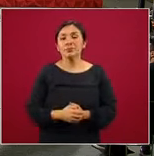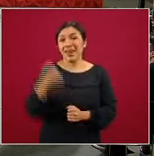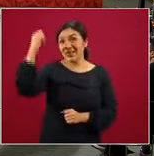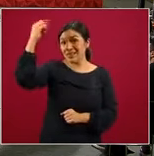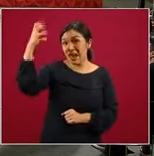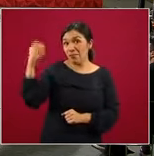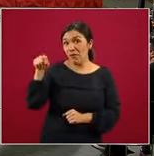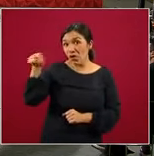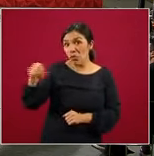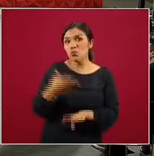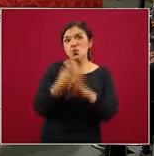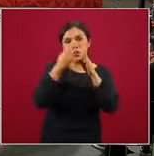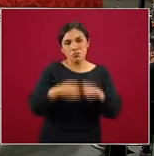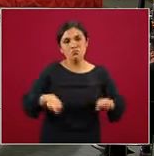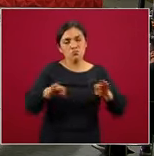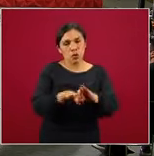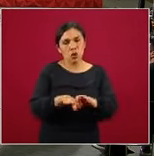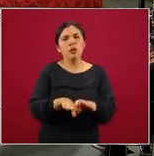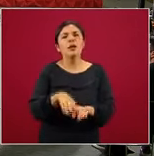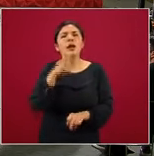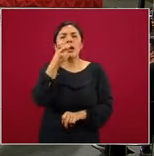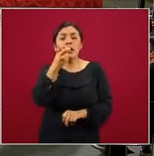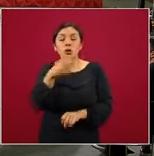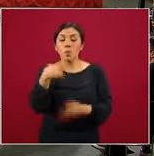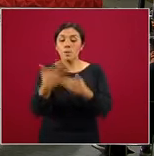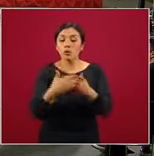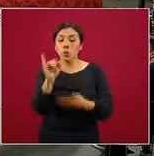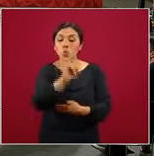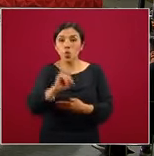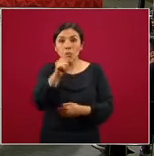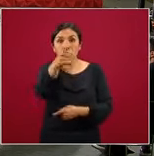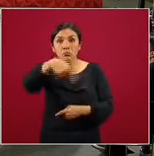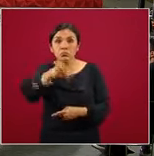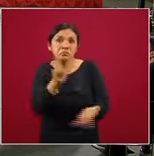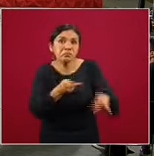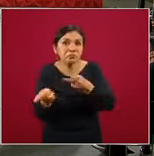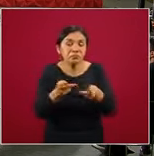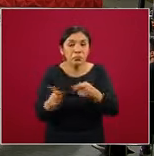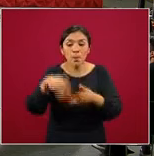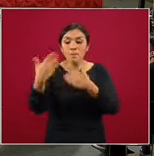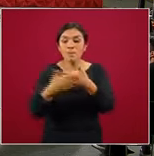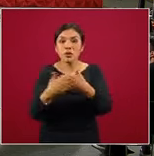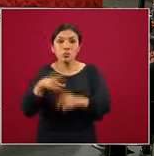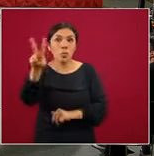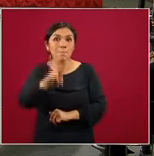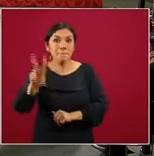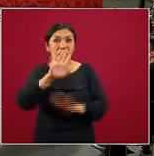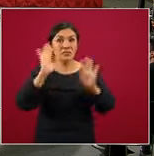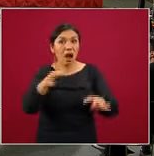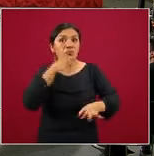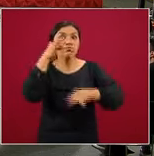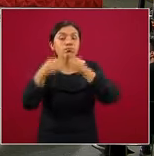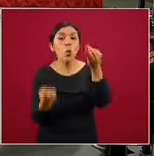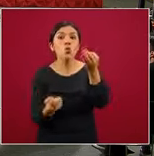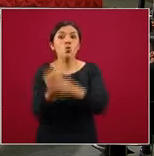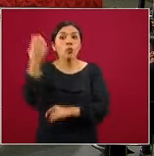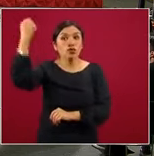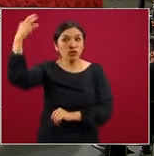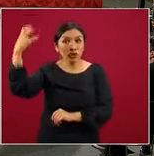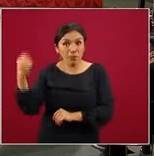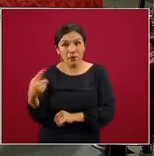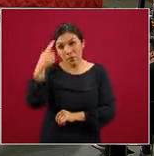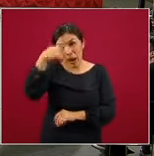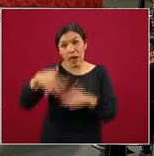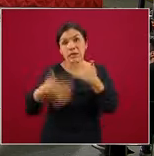muy importante, entonces, en dado caso de la conversación que se tenga el jueves, el viernes podría darse una nueva actualización del semáforo ya para cada 15